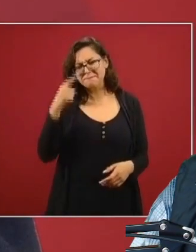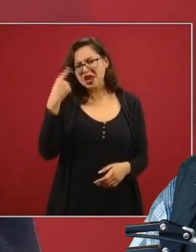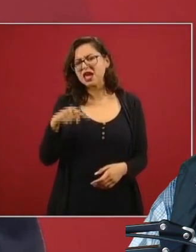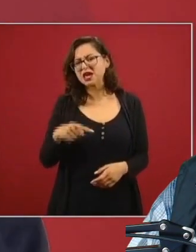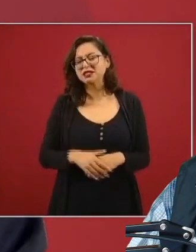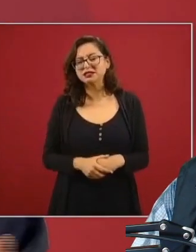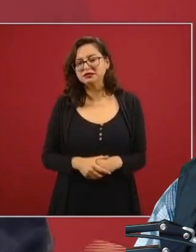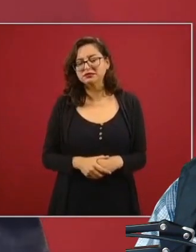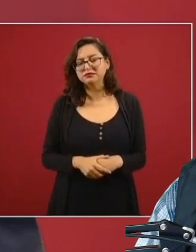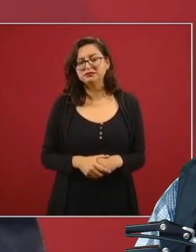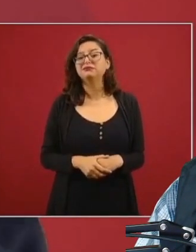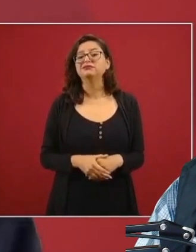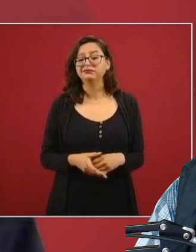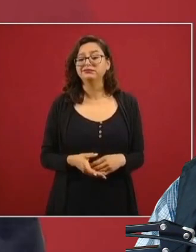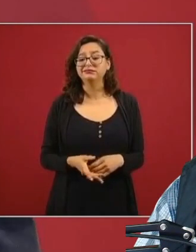permitir